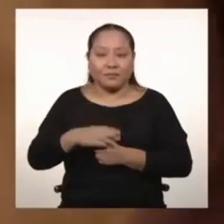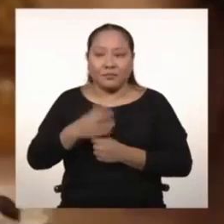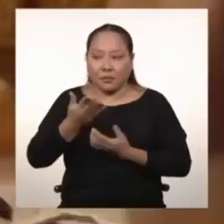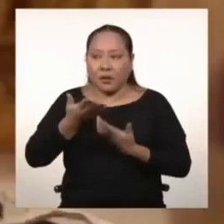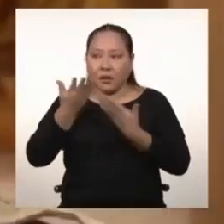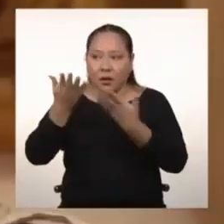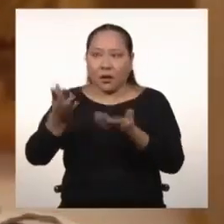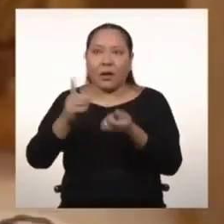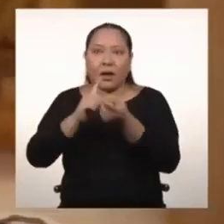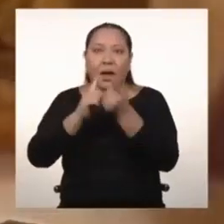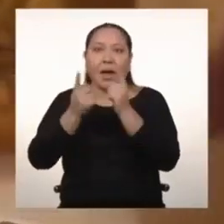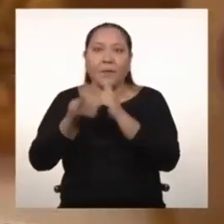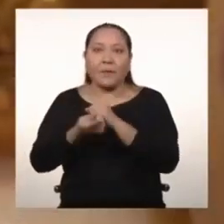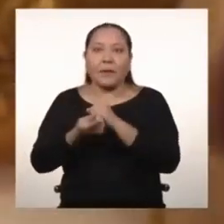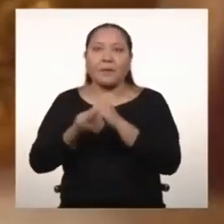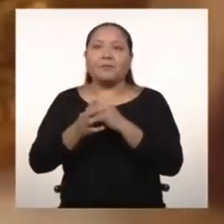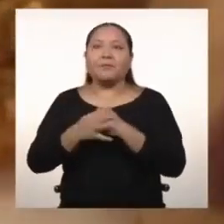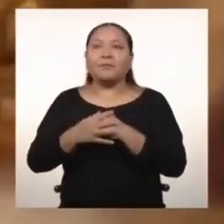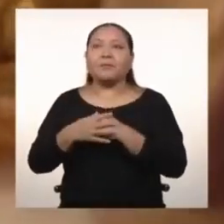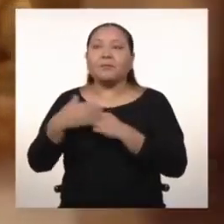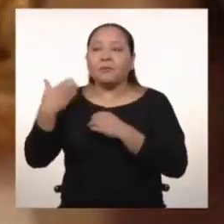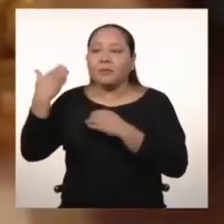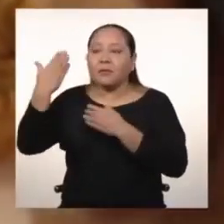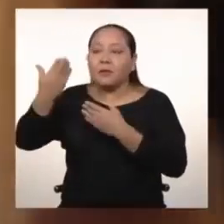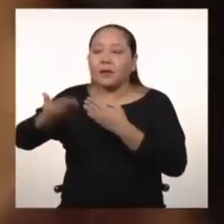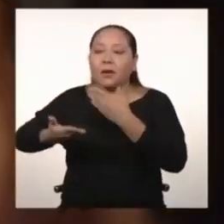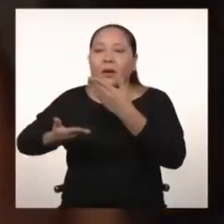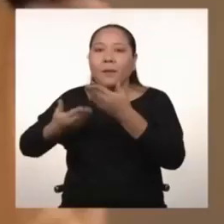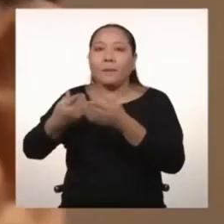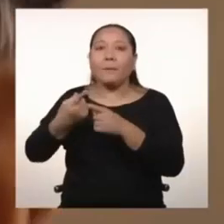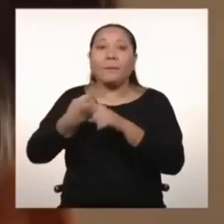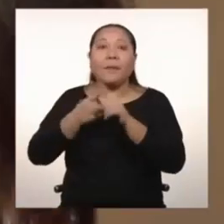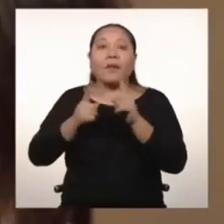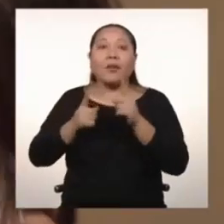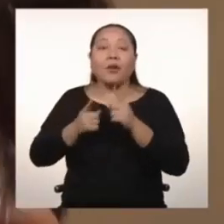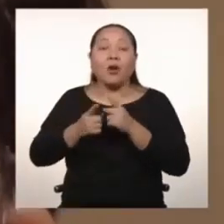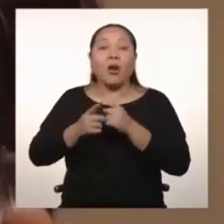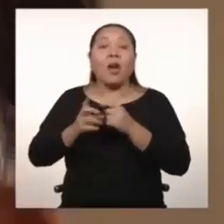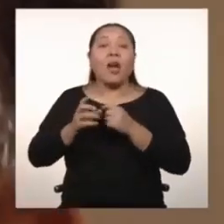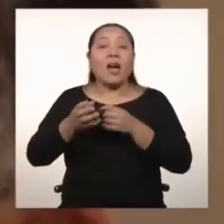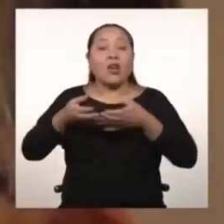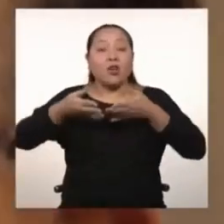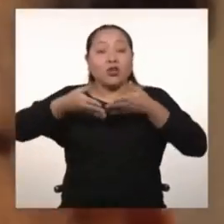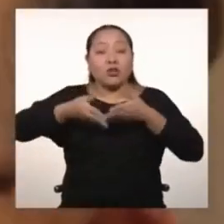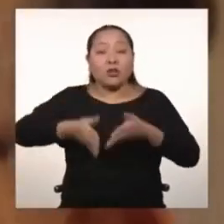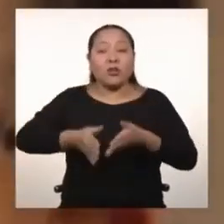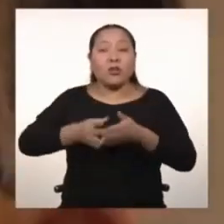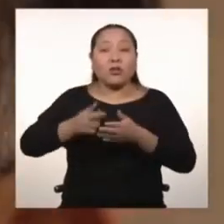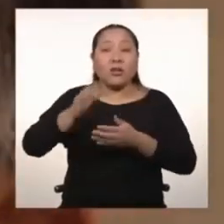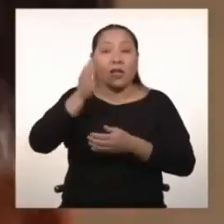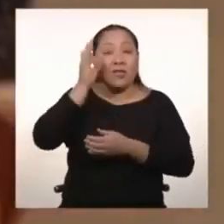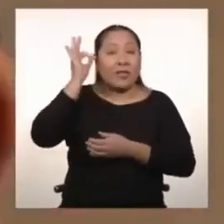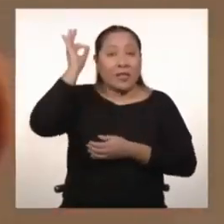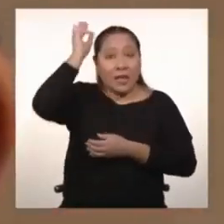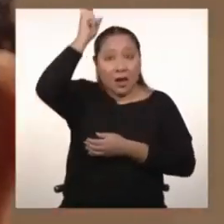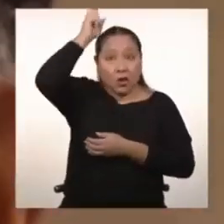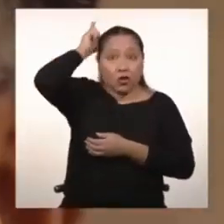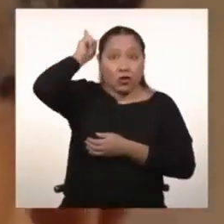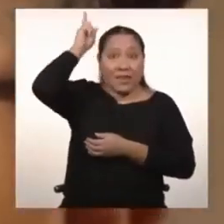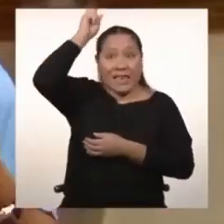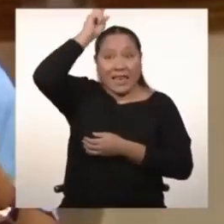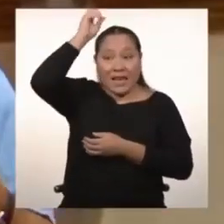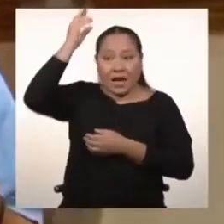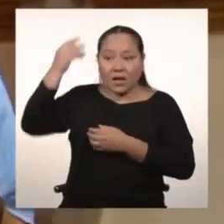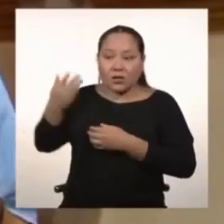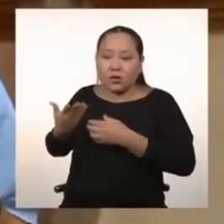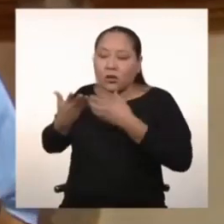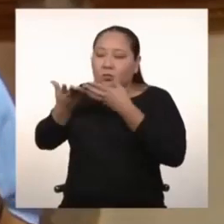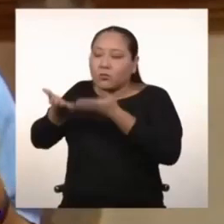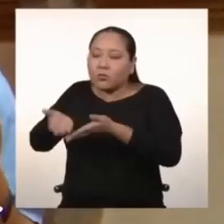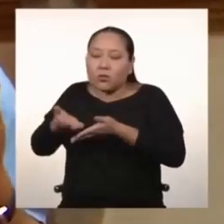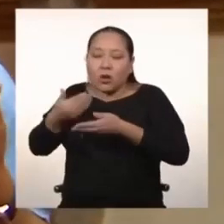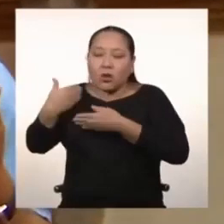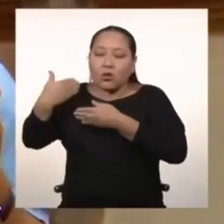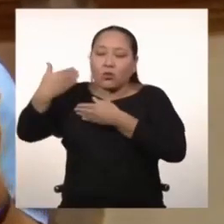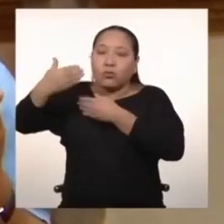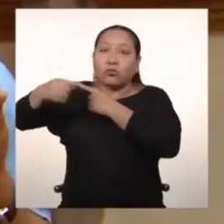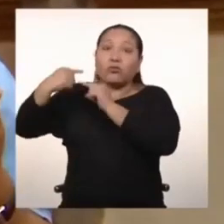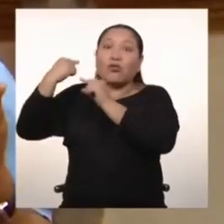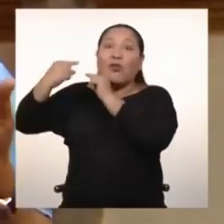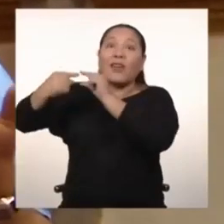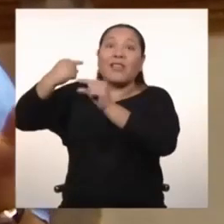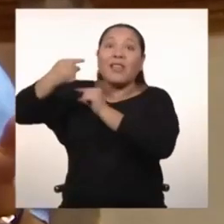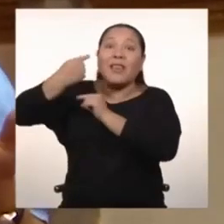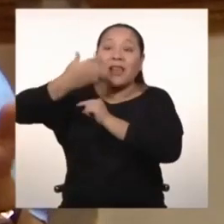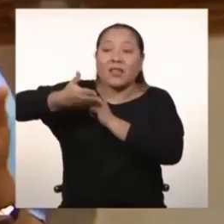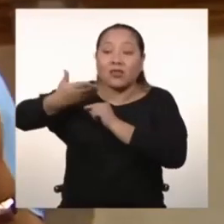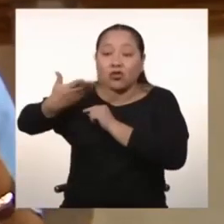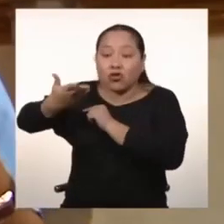eran descendientes de los 11 incas gobernantes del gran Tahuantinsuyo, ellos tenían todo